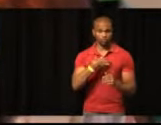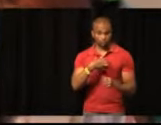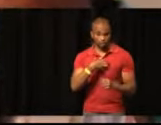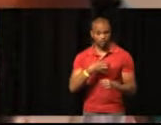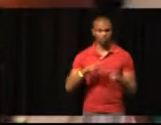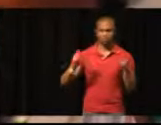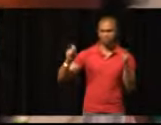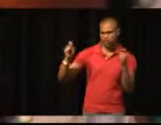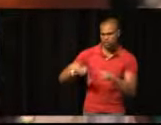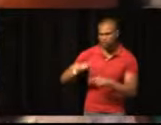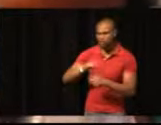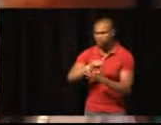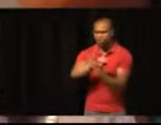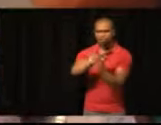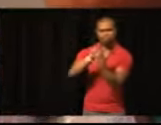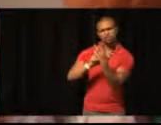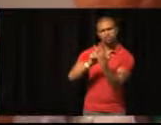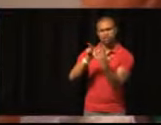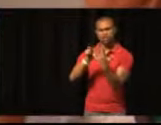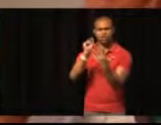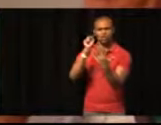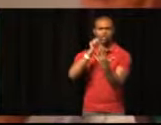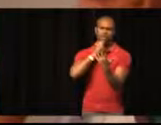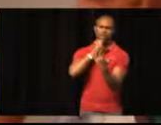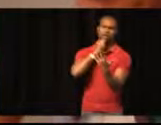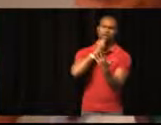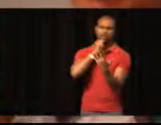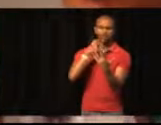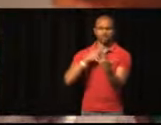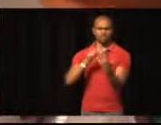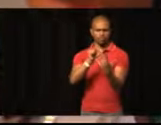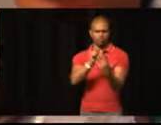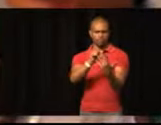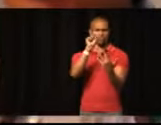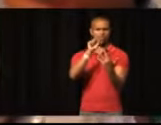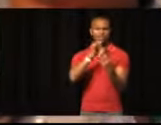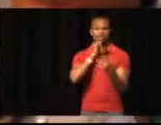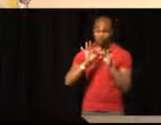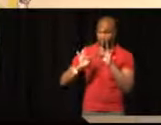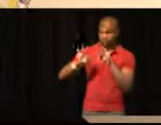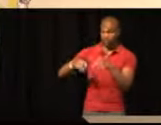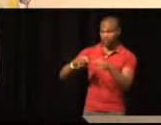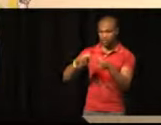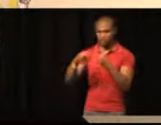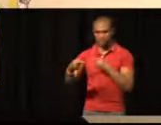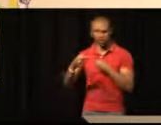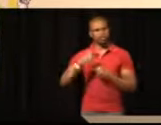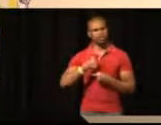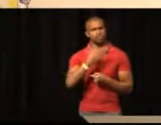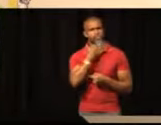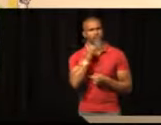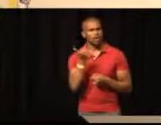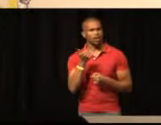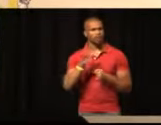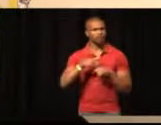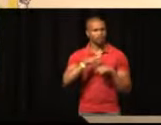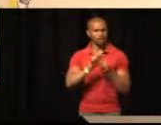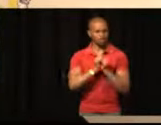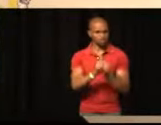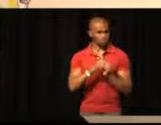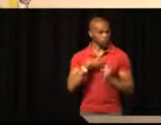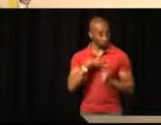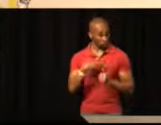para todos en el aspecto de tener la posibilidad de escoger. Y cuando yo escojo los finales de semana que voy a hacer